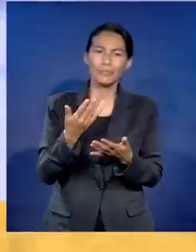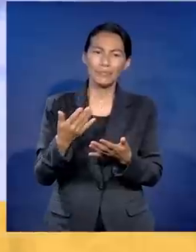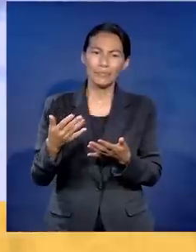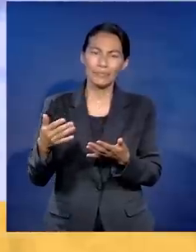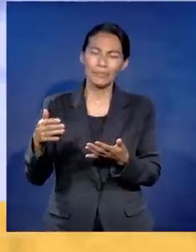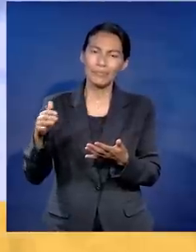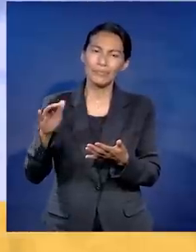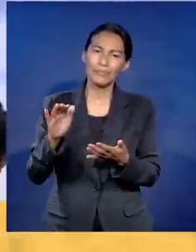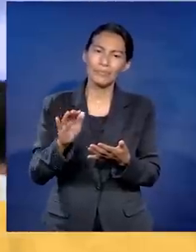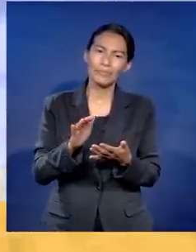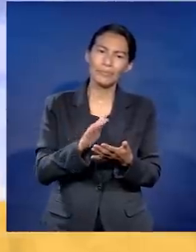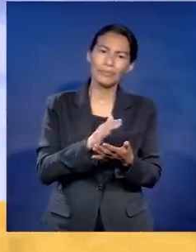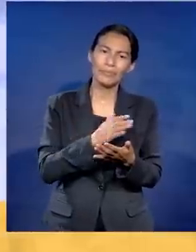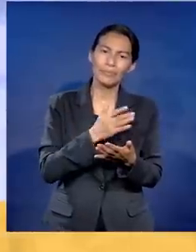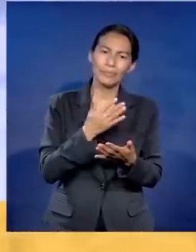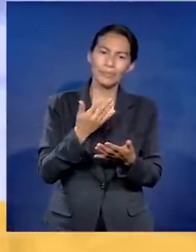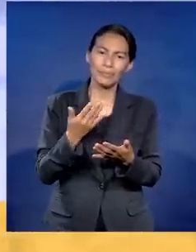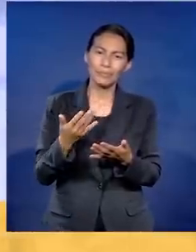Señor y